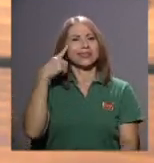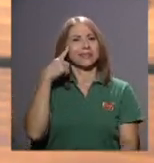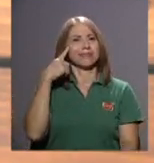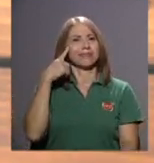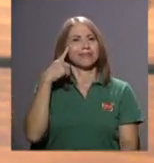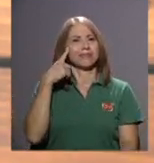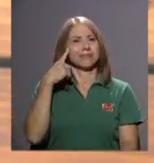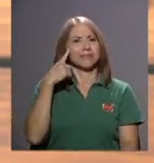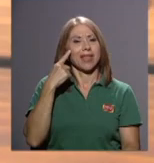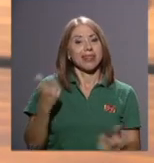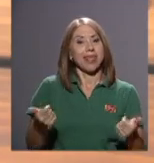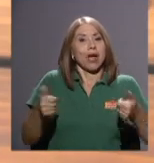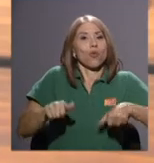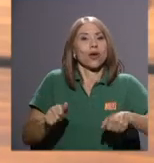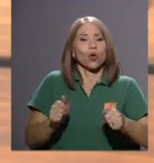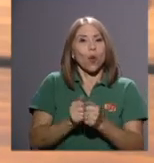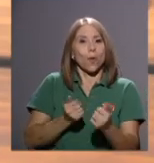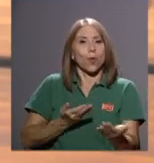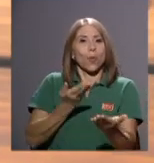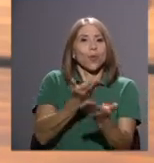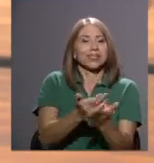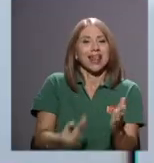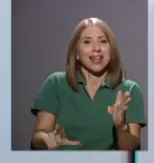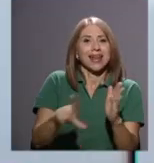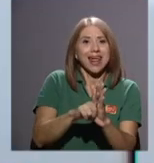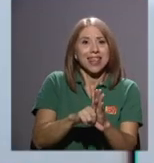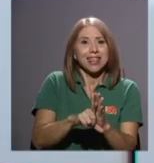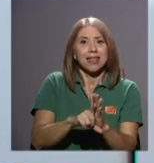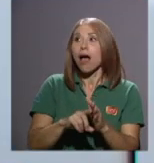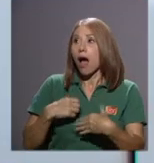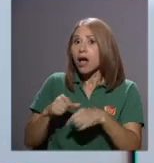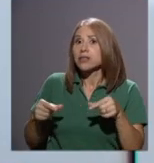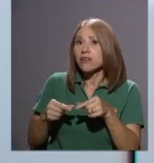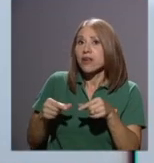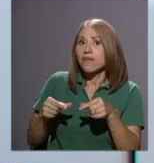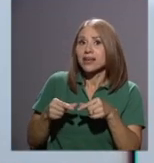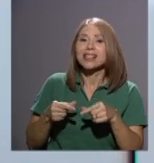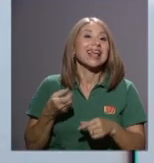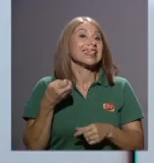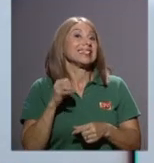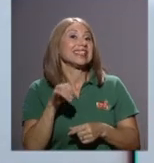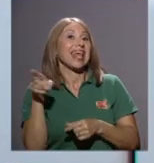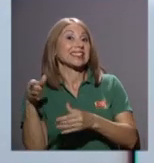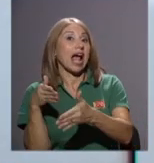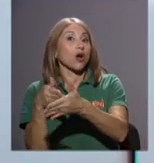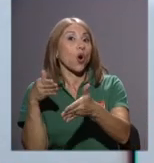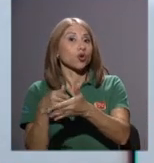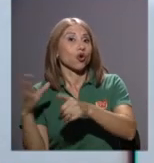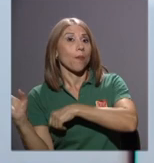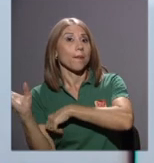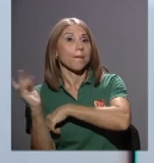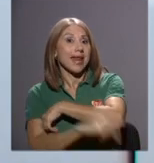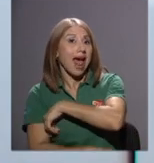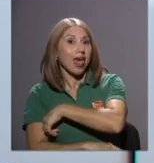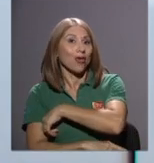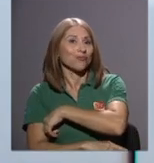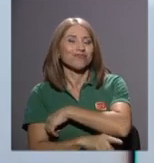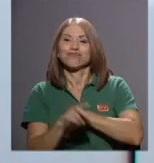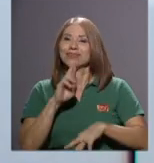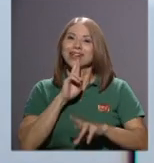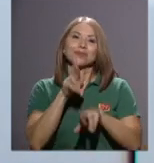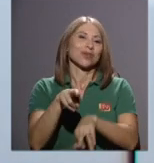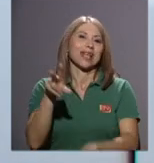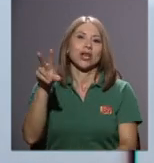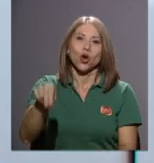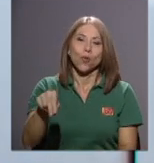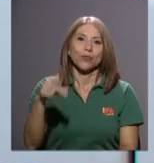si ese acoso sería, claro, si ese acoso sería penado. La respuesta es que no, porque no va a ser una conducta típica, o al